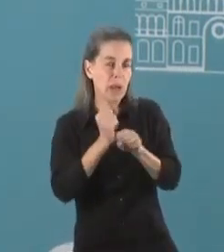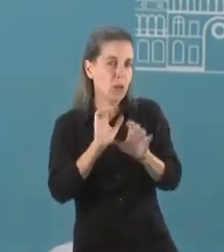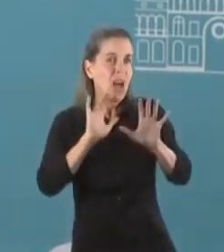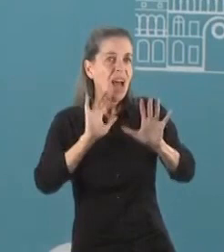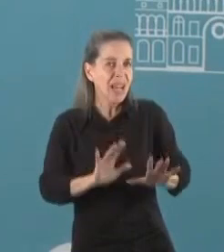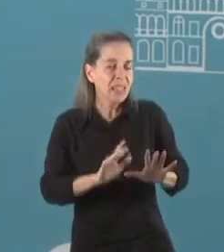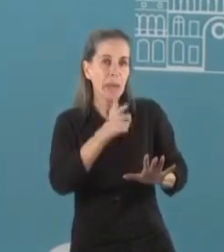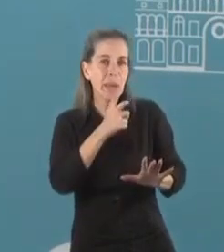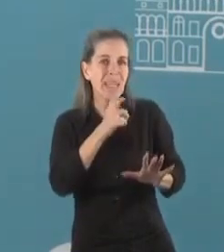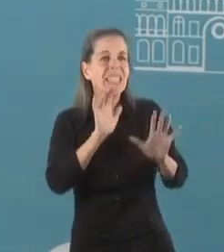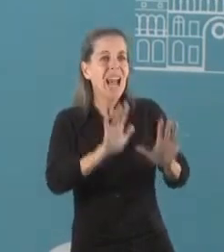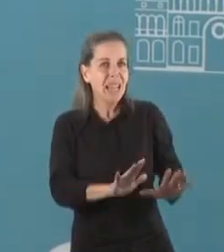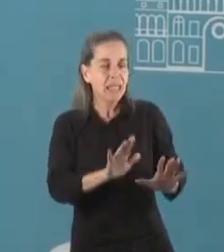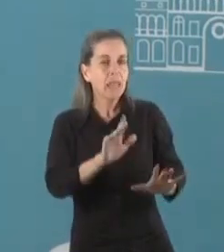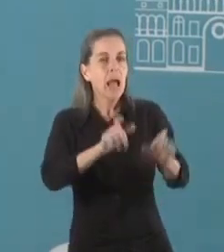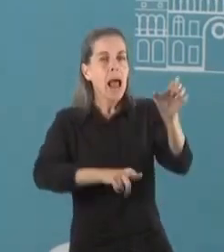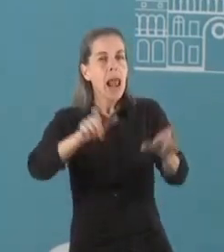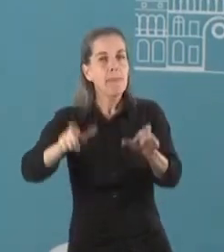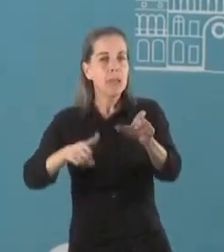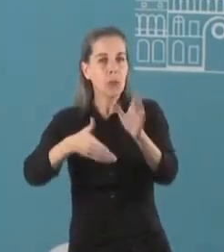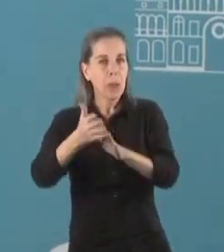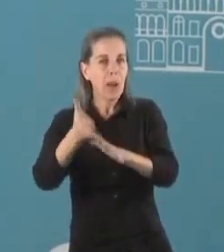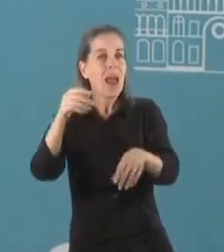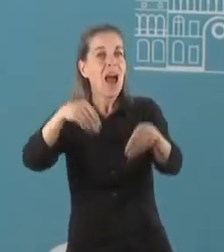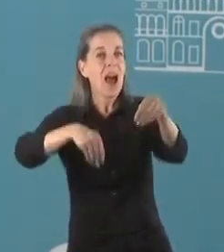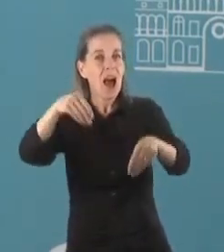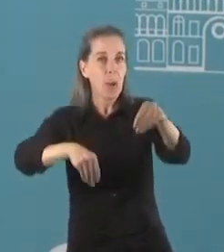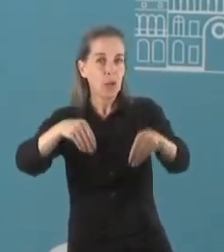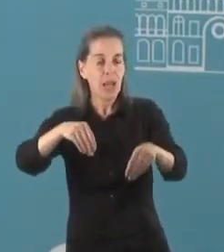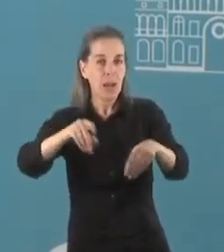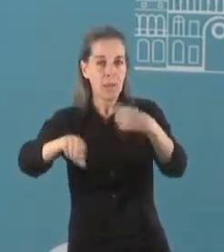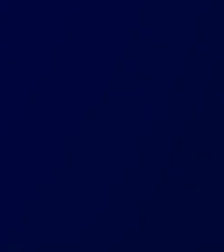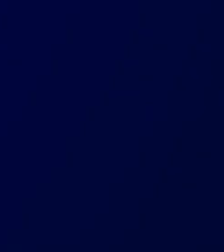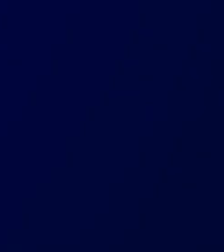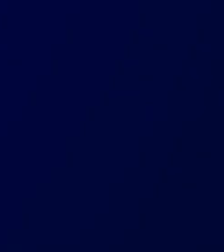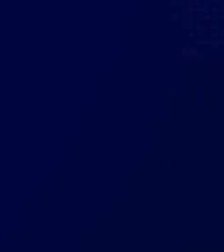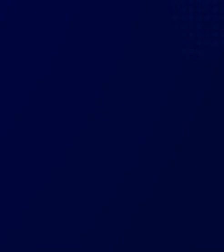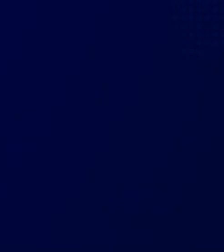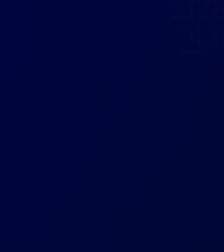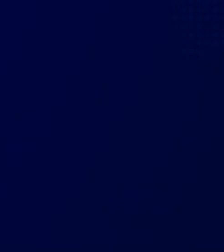que eso es lo que está viendo quienes van a tener que votar en agosto y en octubre.